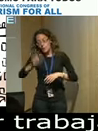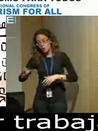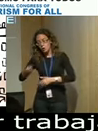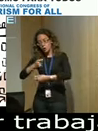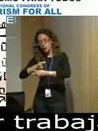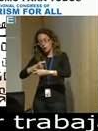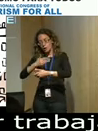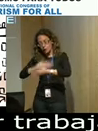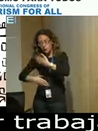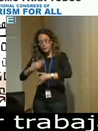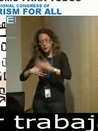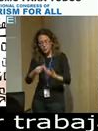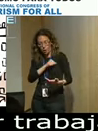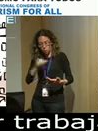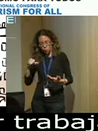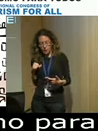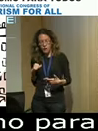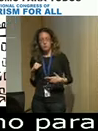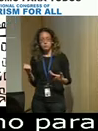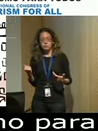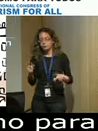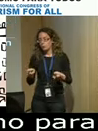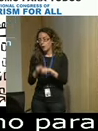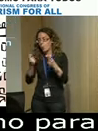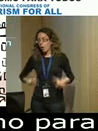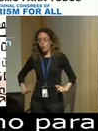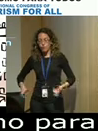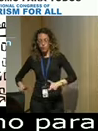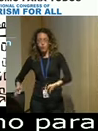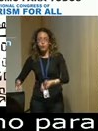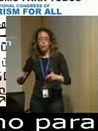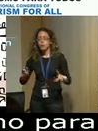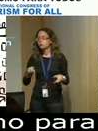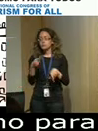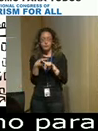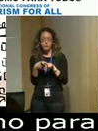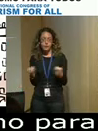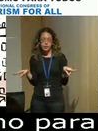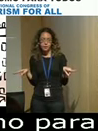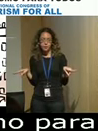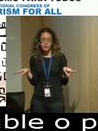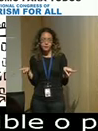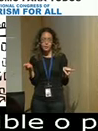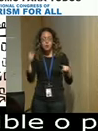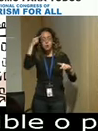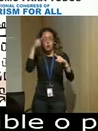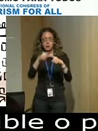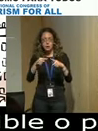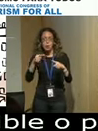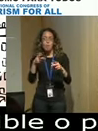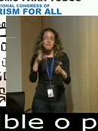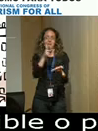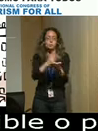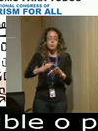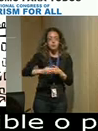con una discapacidad motórica o que se desplace en silla de ruedas. O sea, va mucho más. Es que Francisco daba